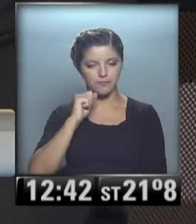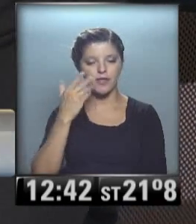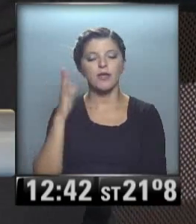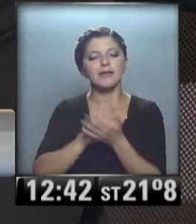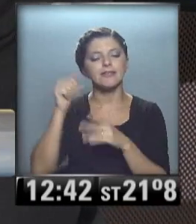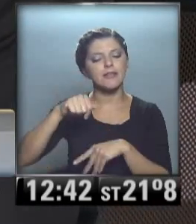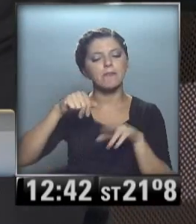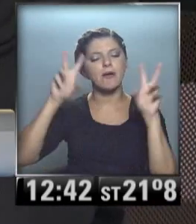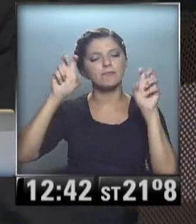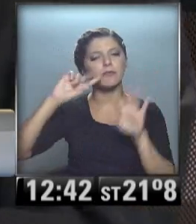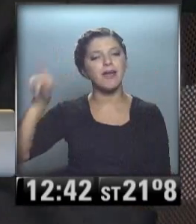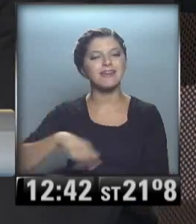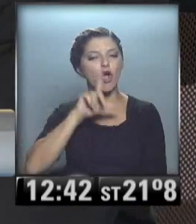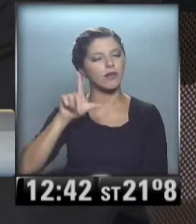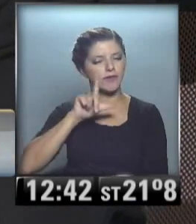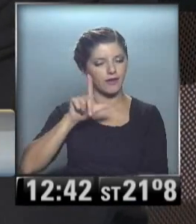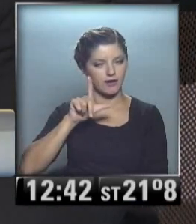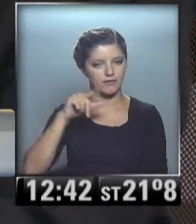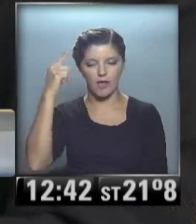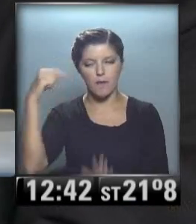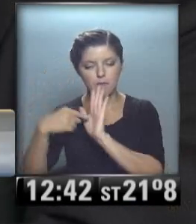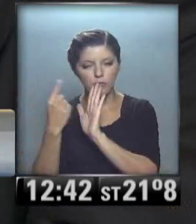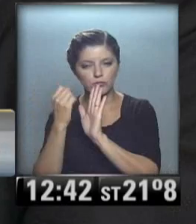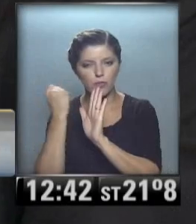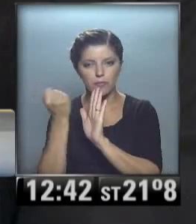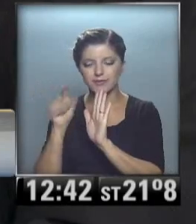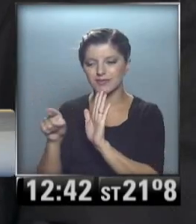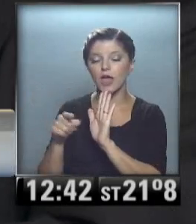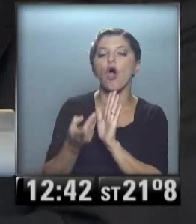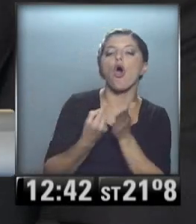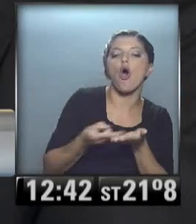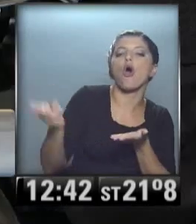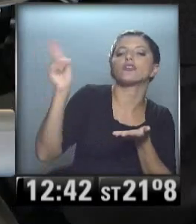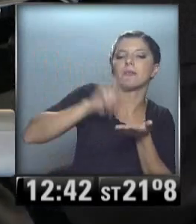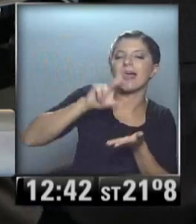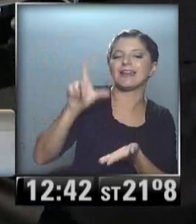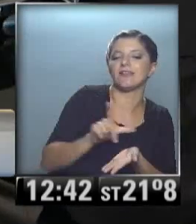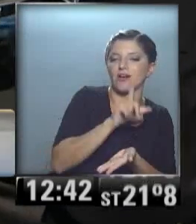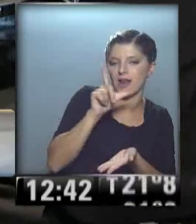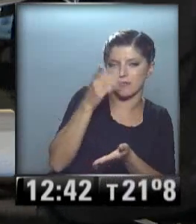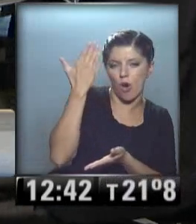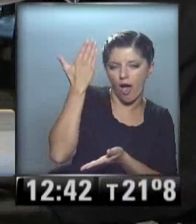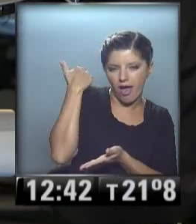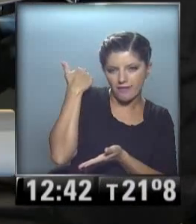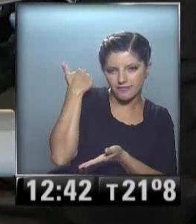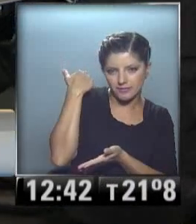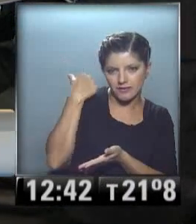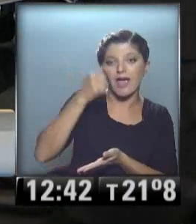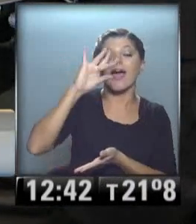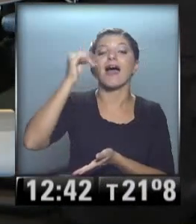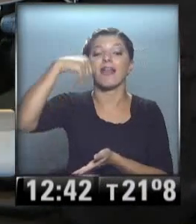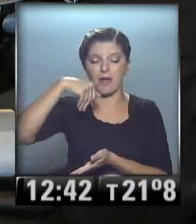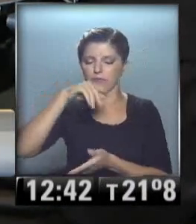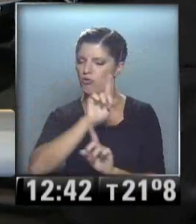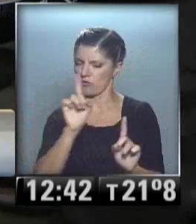este neoliberalismo, la particularidad que tiene, que no es una nueva vuelta del liberalismo aquel de Adam Smith o de David Ricardo.